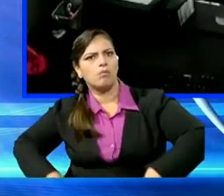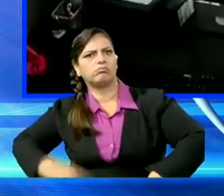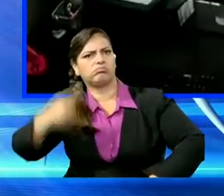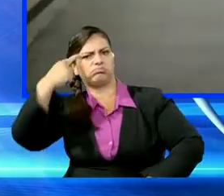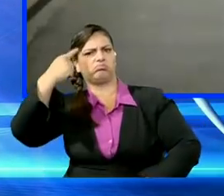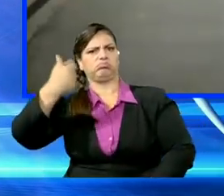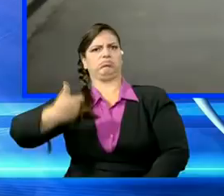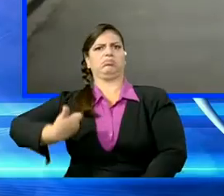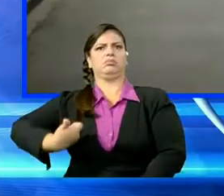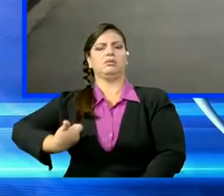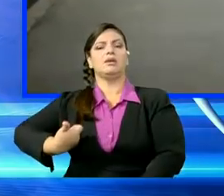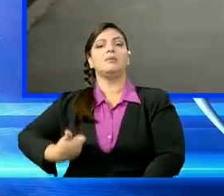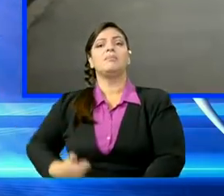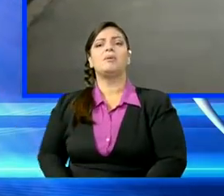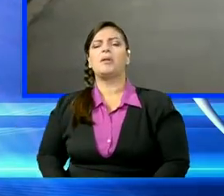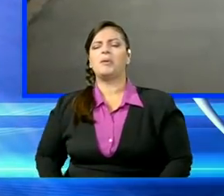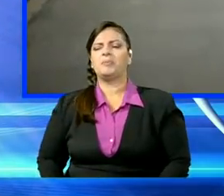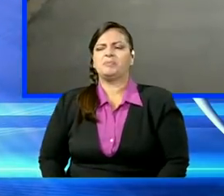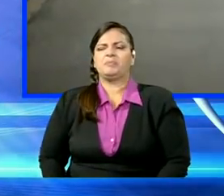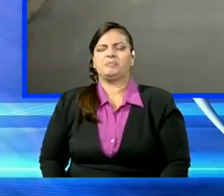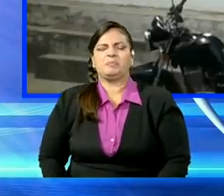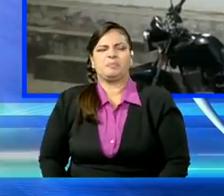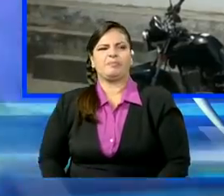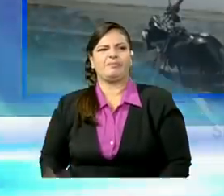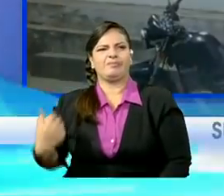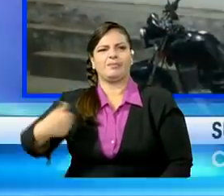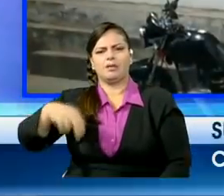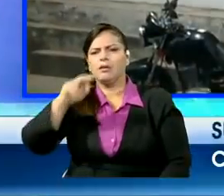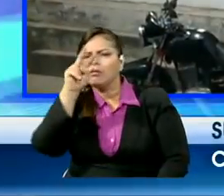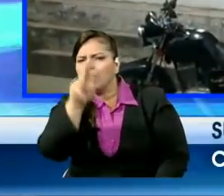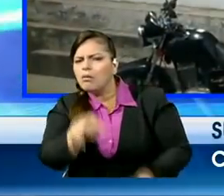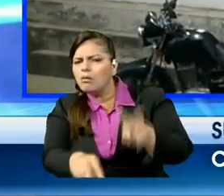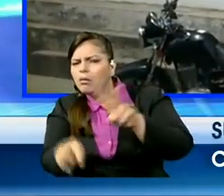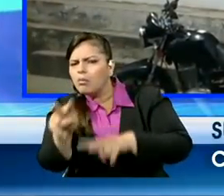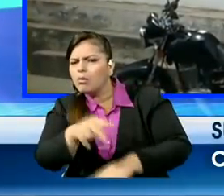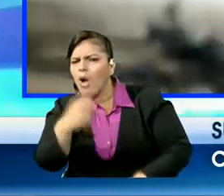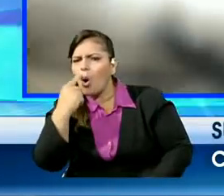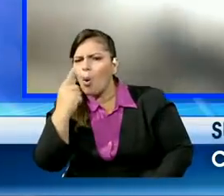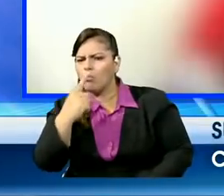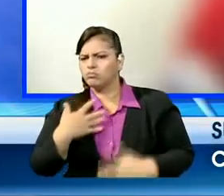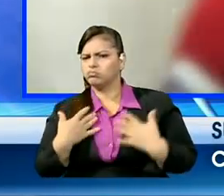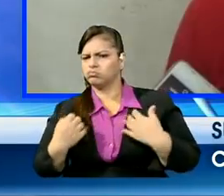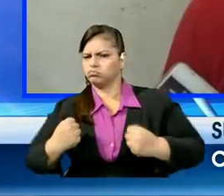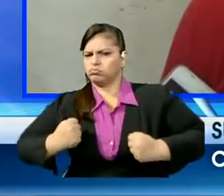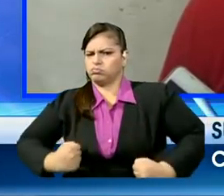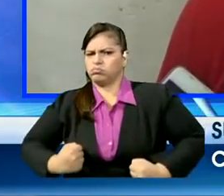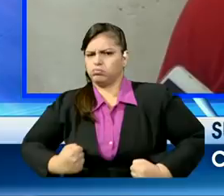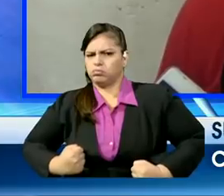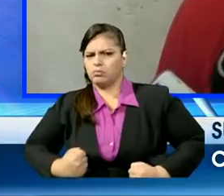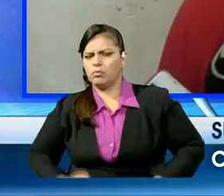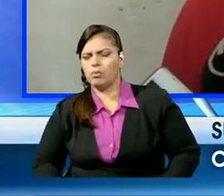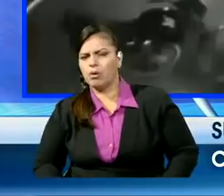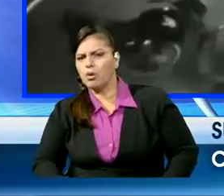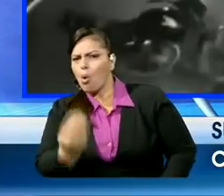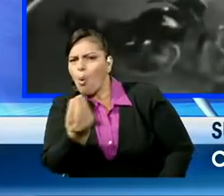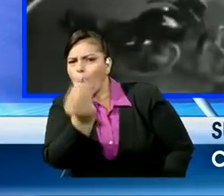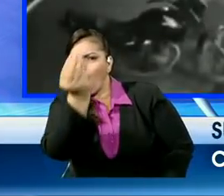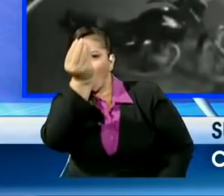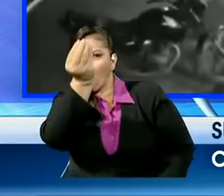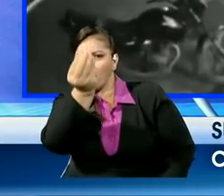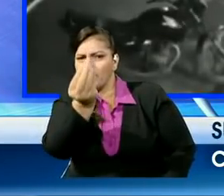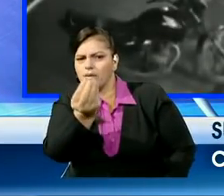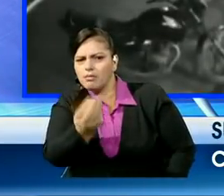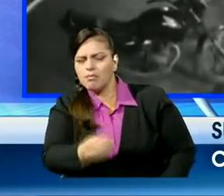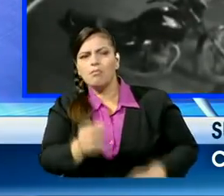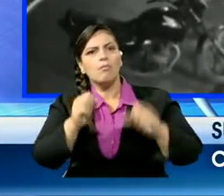delinquir. Es una pena. Imagínate, gente que se la ve fuerte, gente joven, que bien podría aprovechar su juventud, su fuerza en